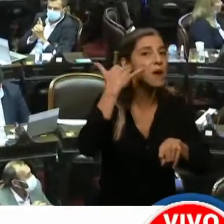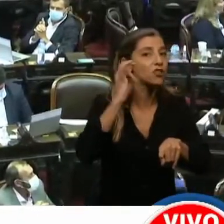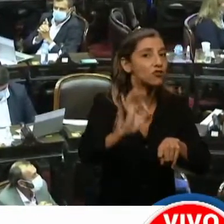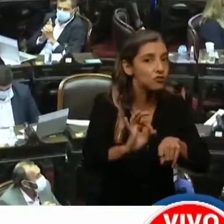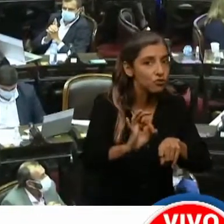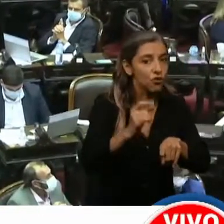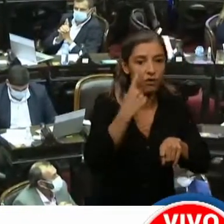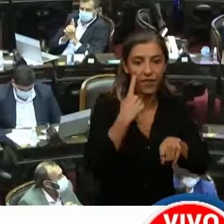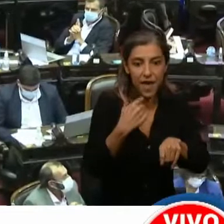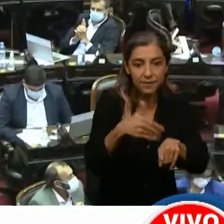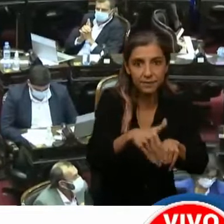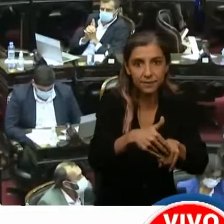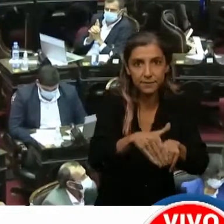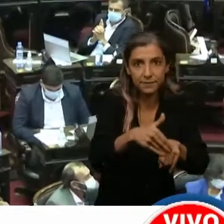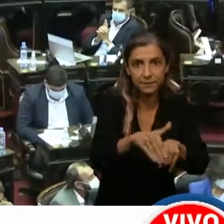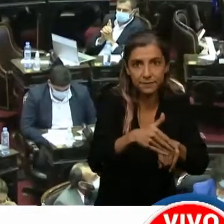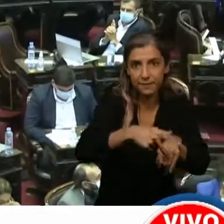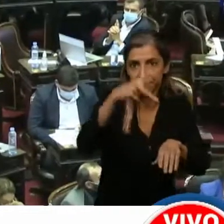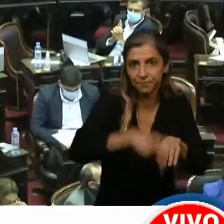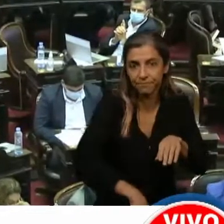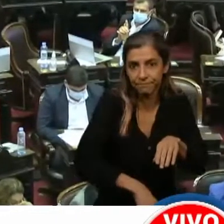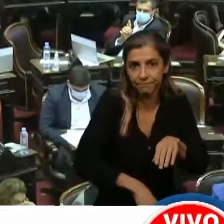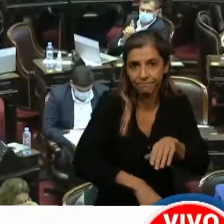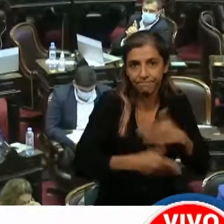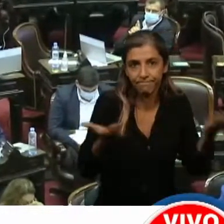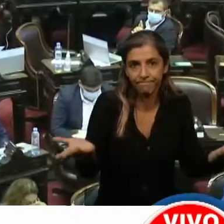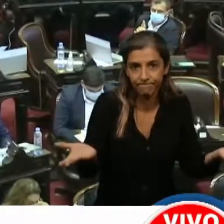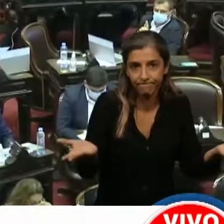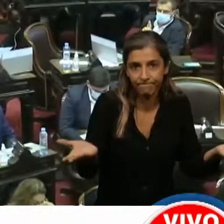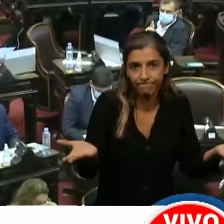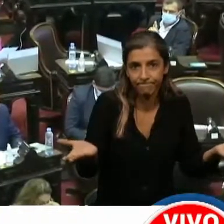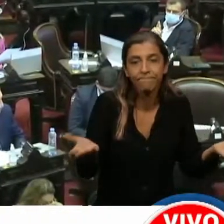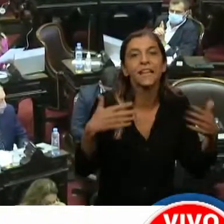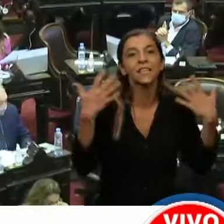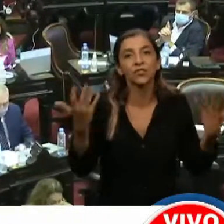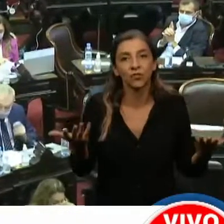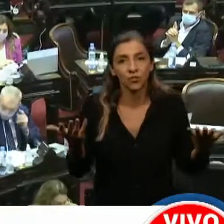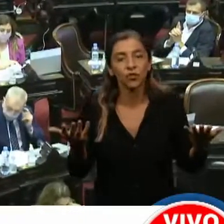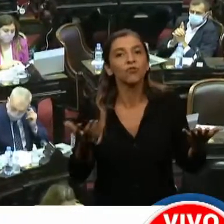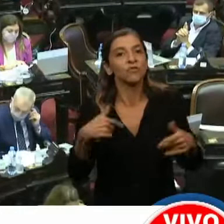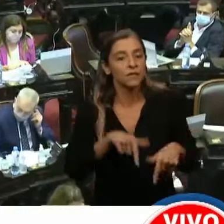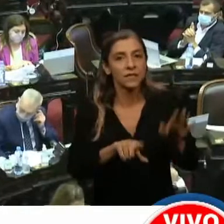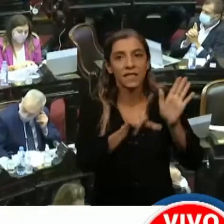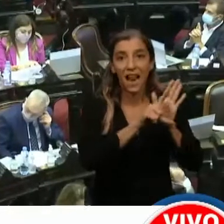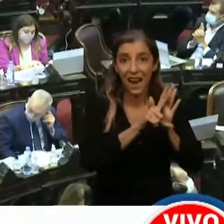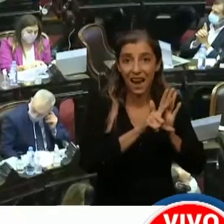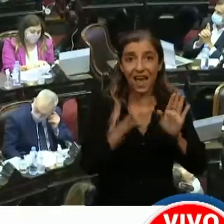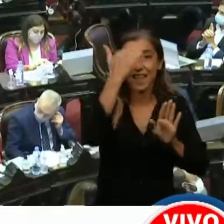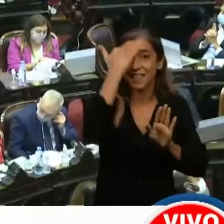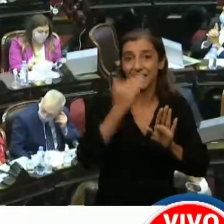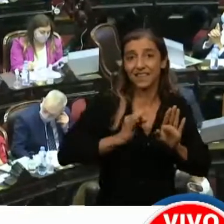a días de que ese vencimiento se produzca. Y esta ley generó, durante los 15 años